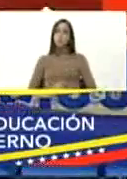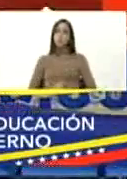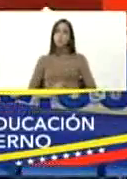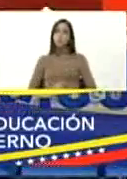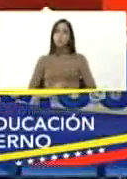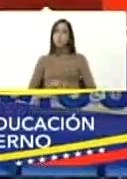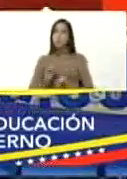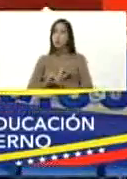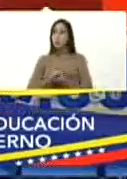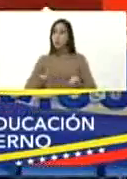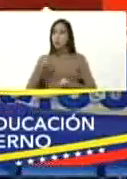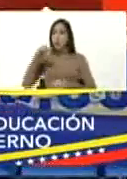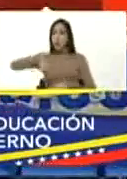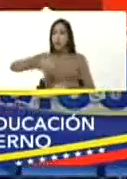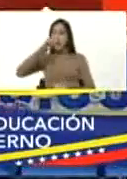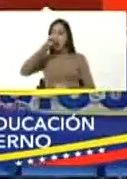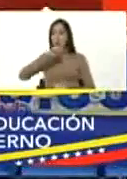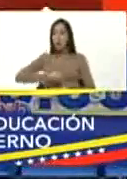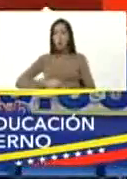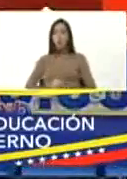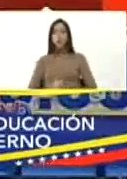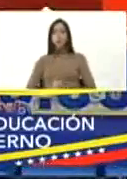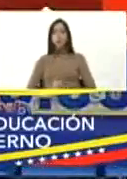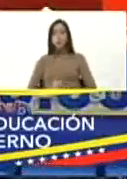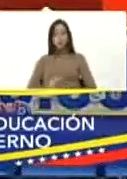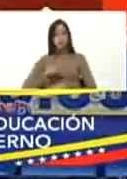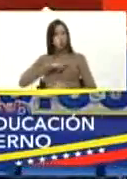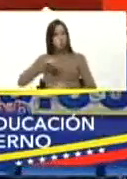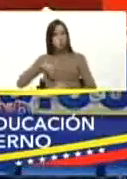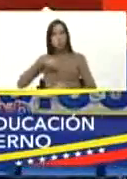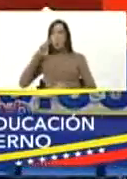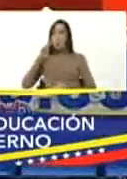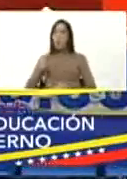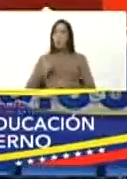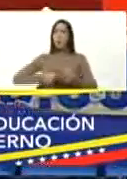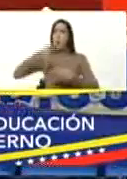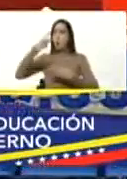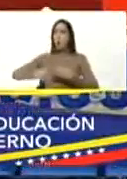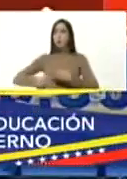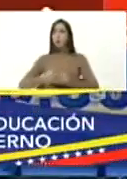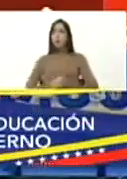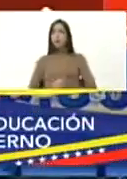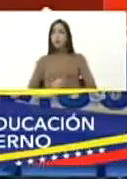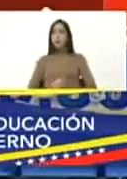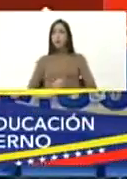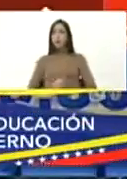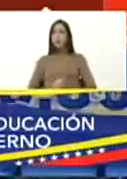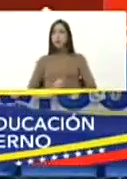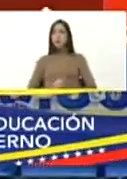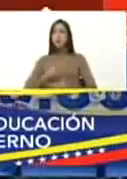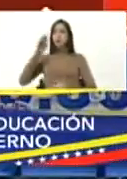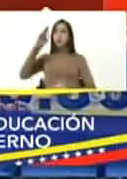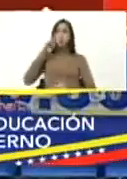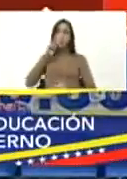el año 2021. Y cuando nos ponemos a ver los planes, nos ponemos a ver el